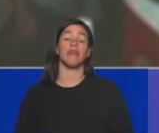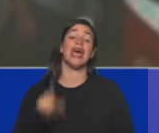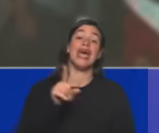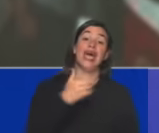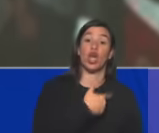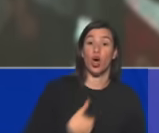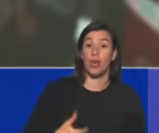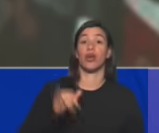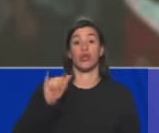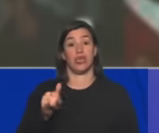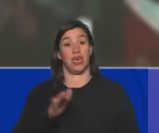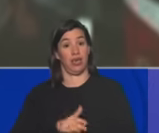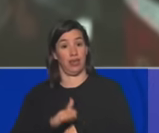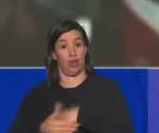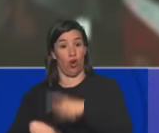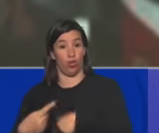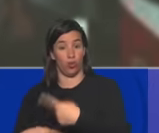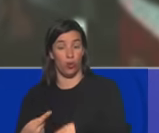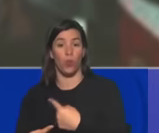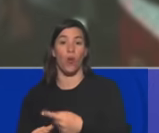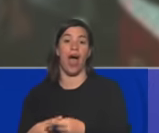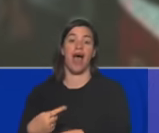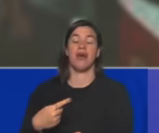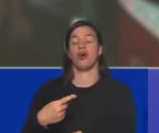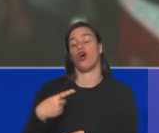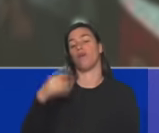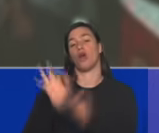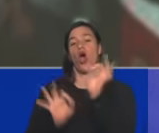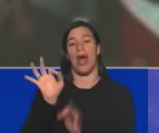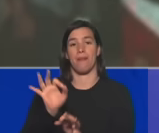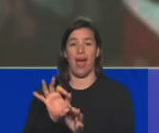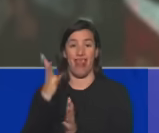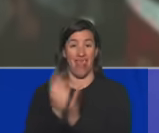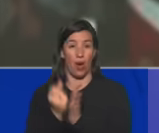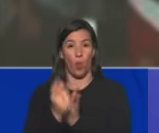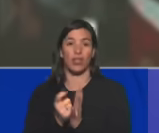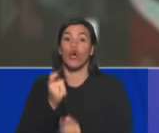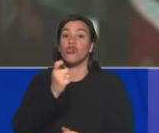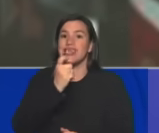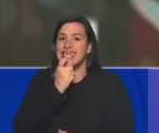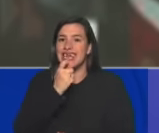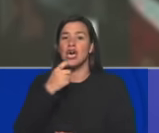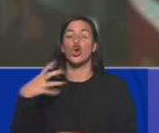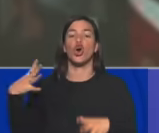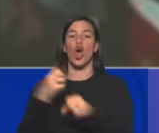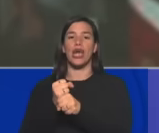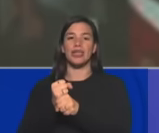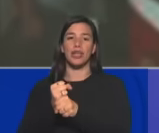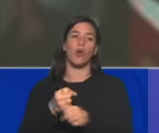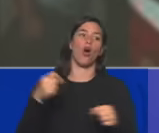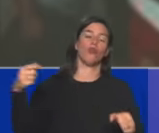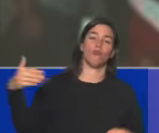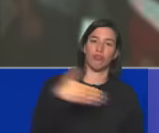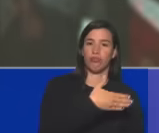son interjurisdiccionales. Estamos hablando de aquellos colectivos que traspasan la Ciudad Autónoma de Buenos Aires y también